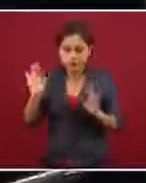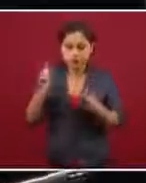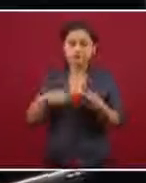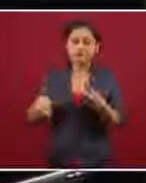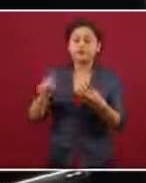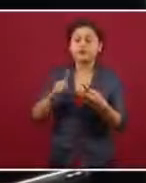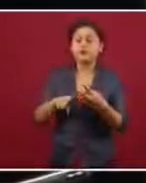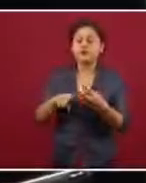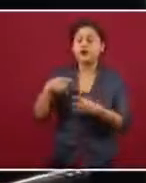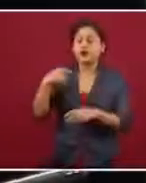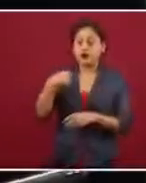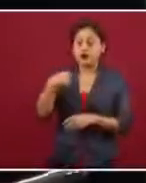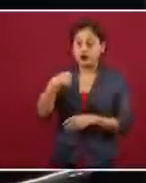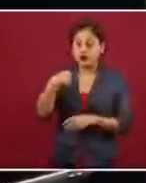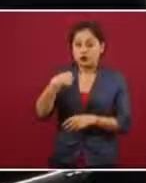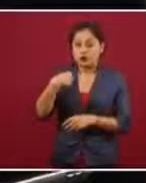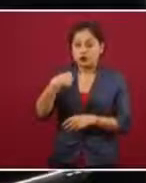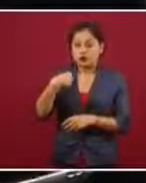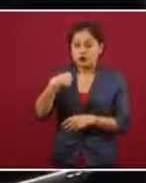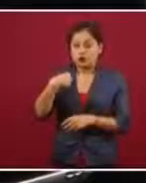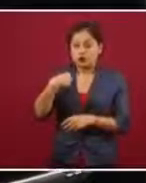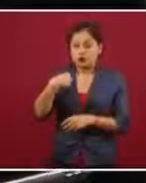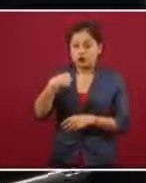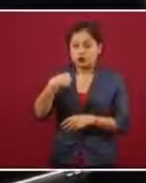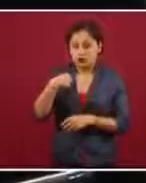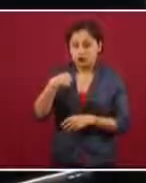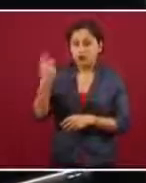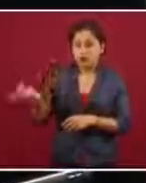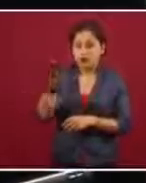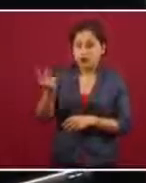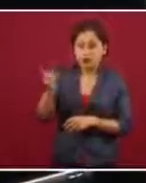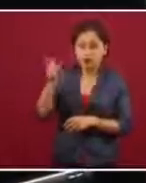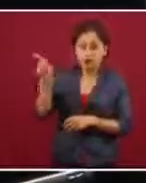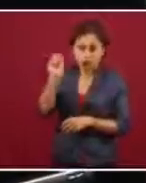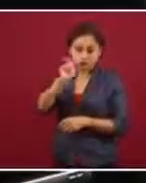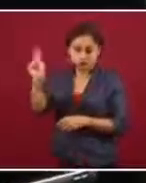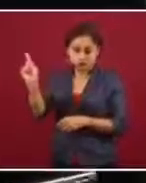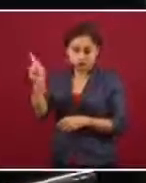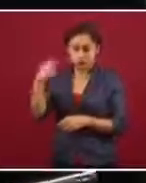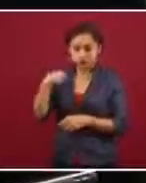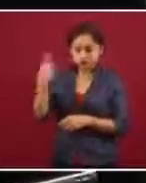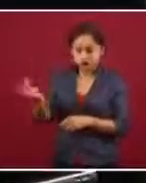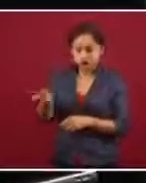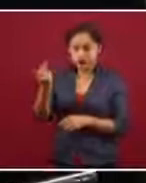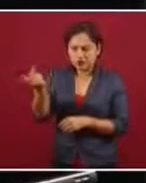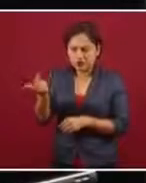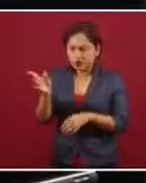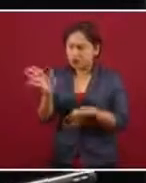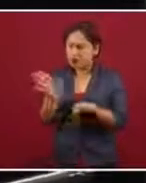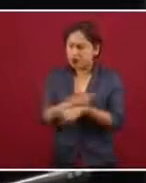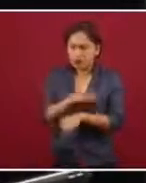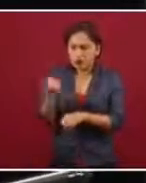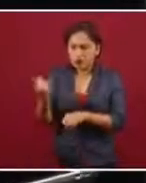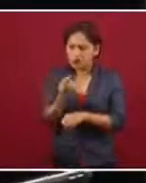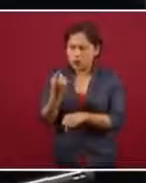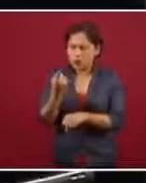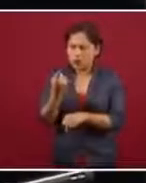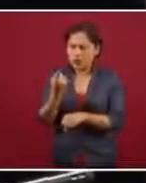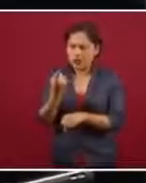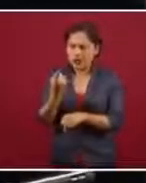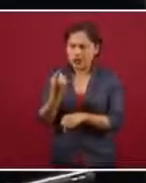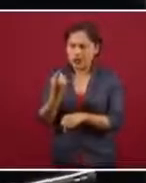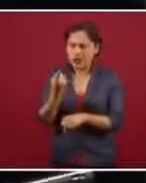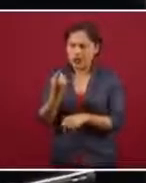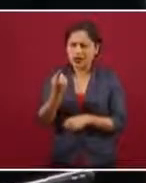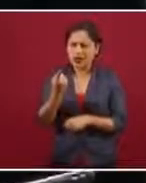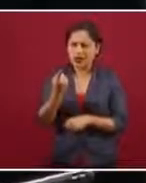médico, como científico, me gustaría saber ¿por qué muta o qué hipótesis se tienen del por qué mutó